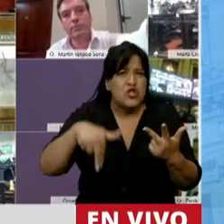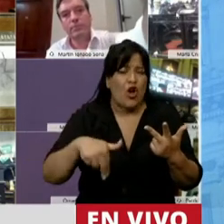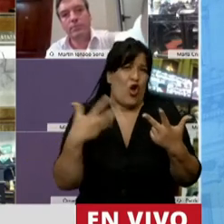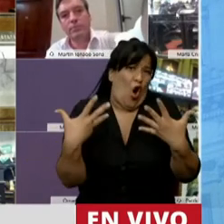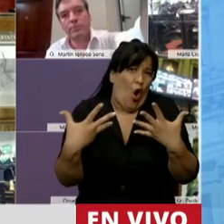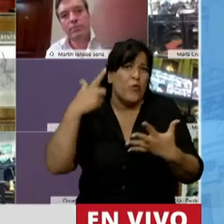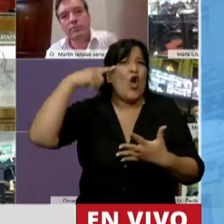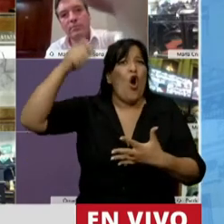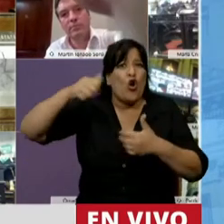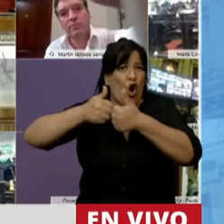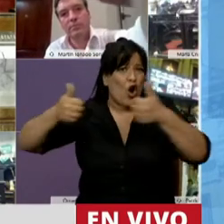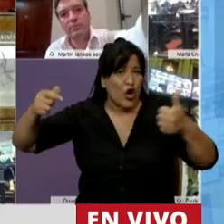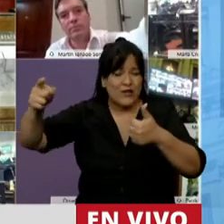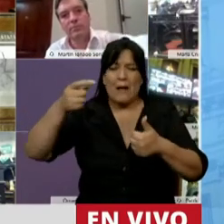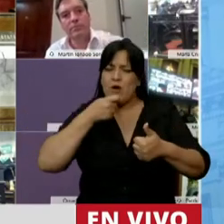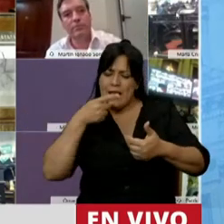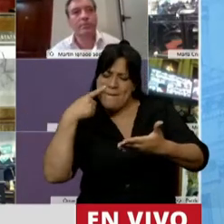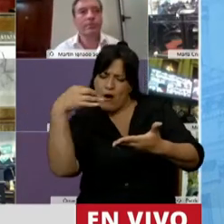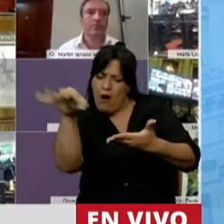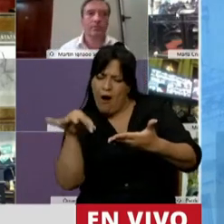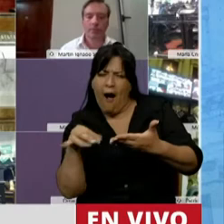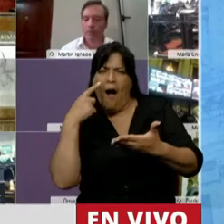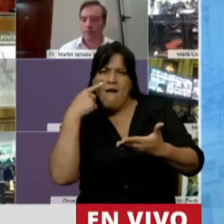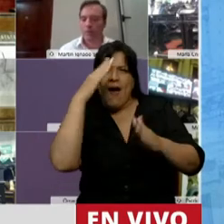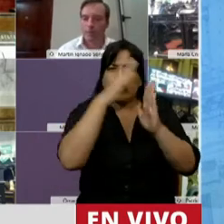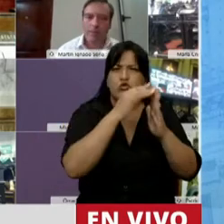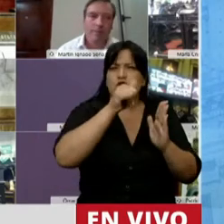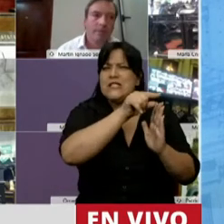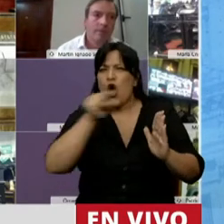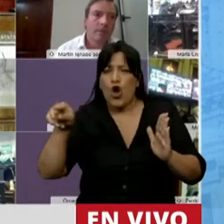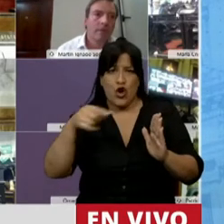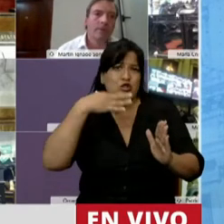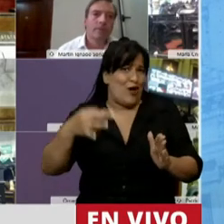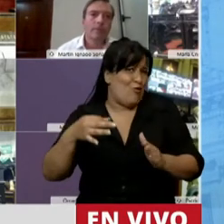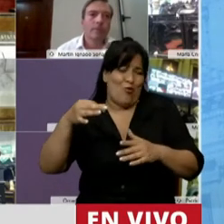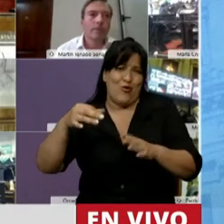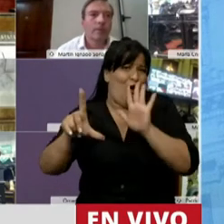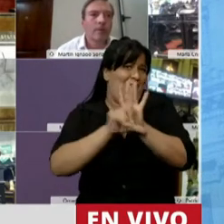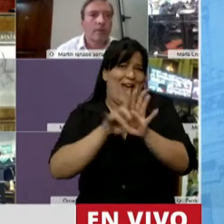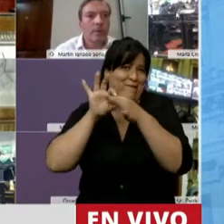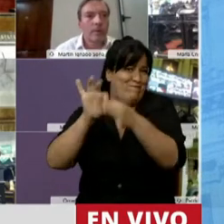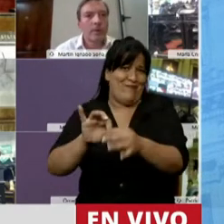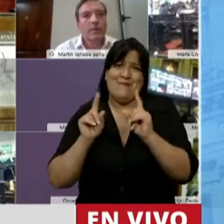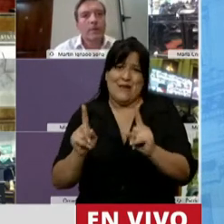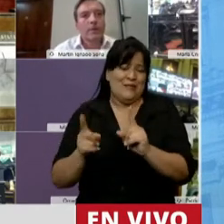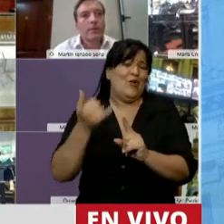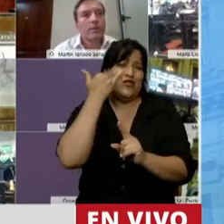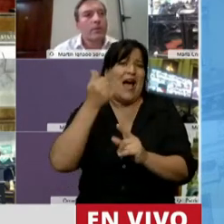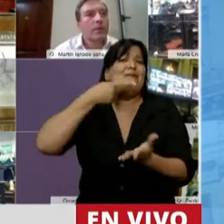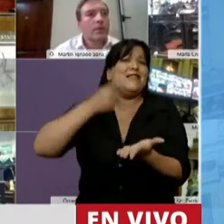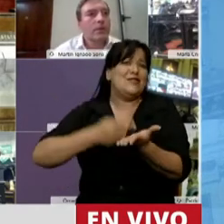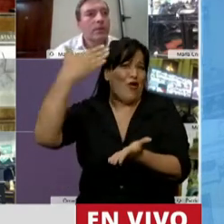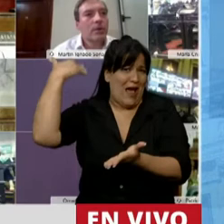Corte Suprema, cuando haga el control de constitucionalidad, va a aplicar la jurisprudencia que ya tiene dicha sobre este tema.